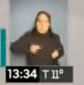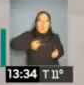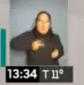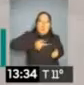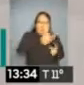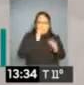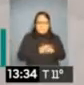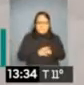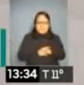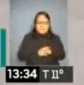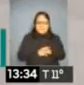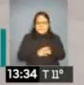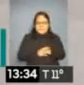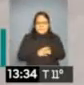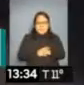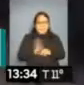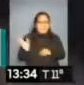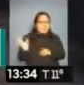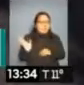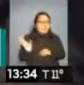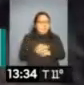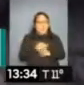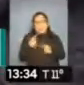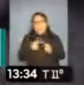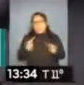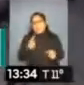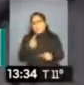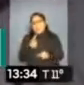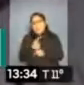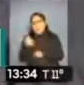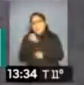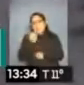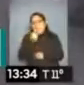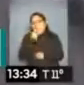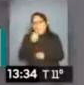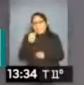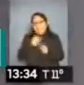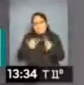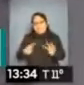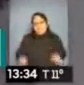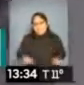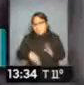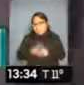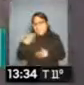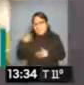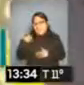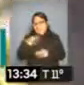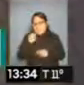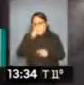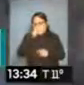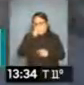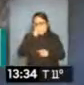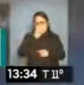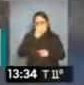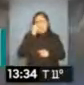parte de artículos de primera necesidad o alimentos en general. Sí, ¿Qué diferencia de plata